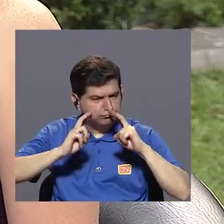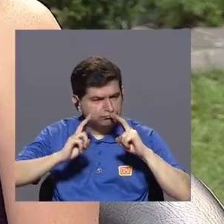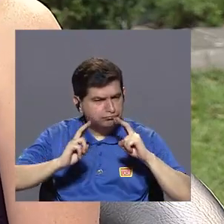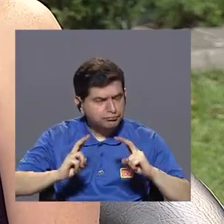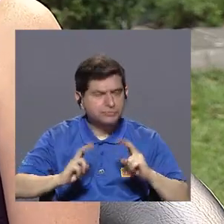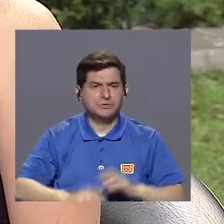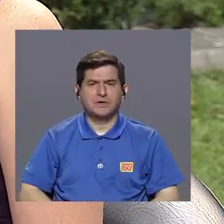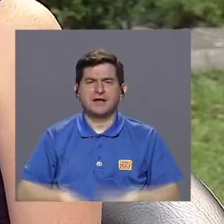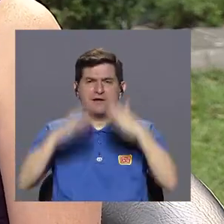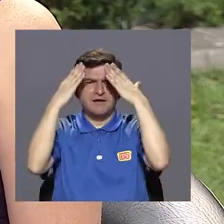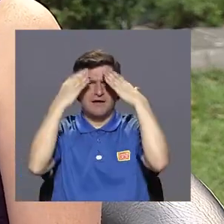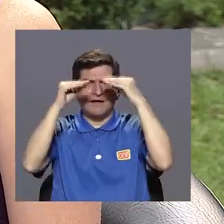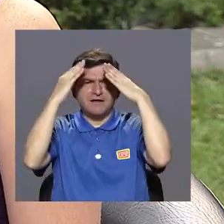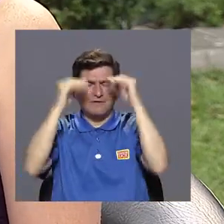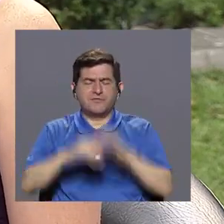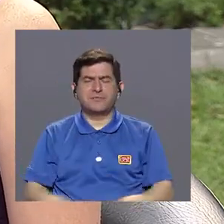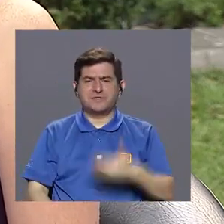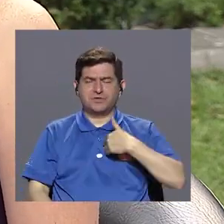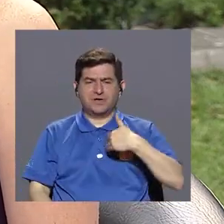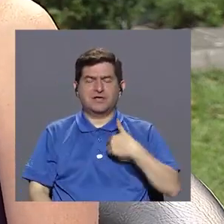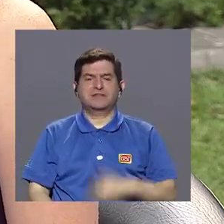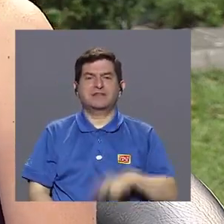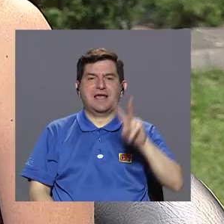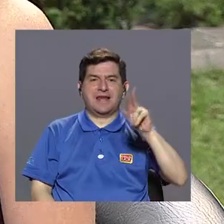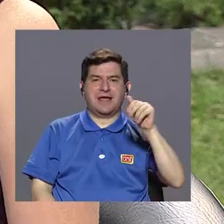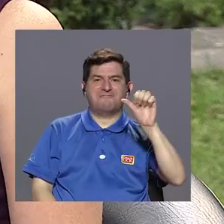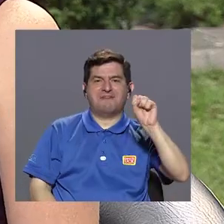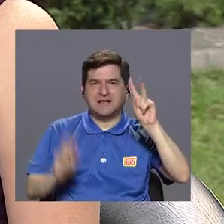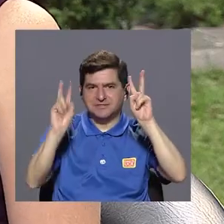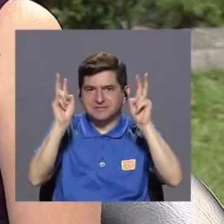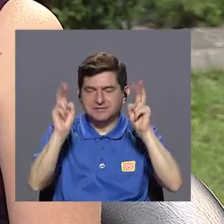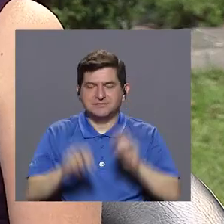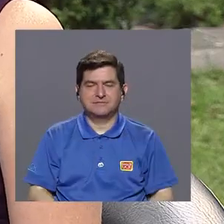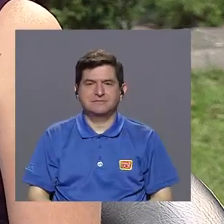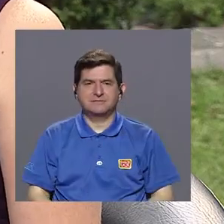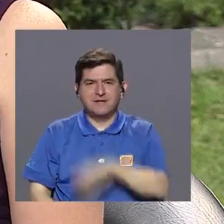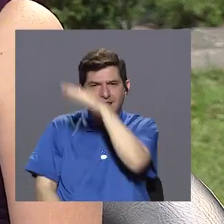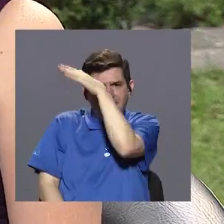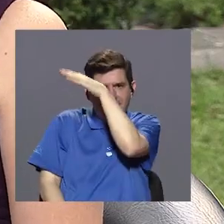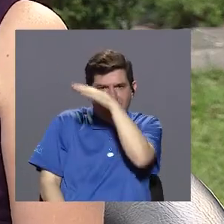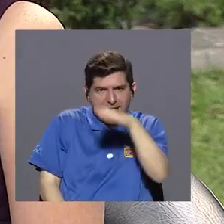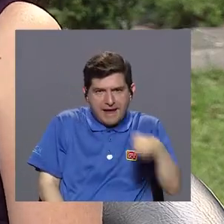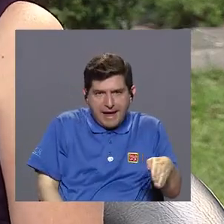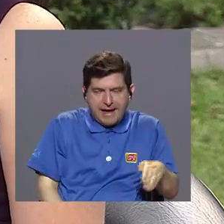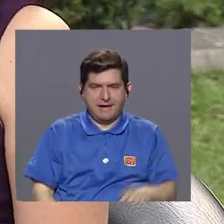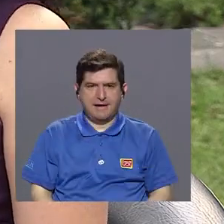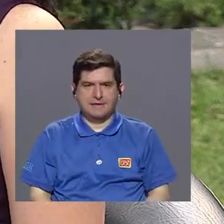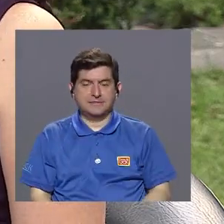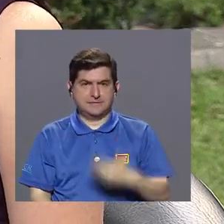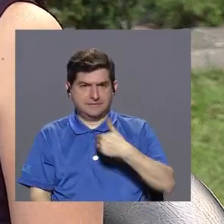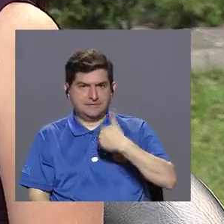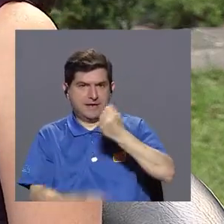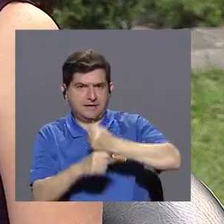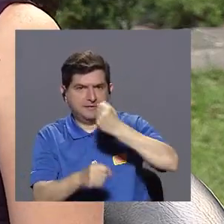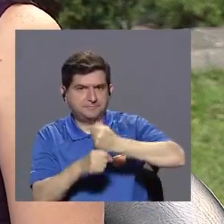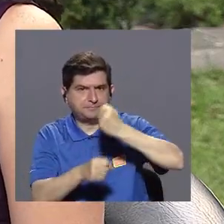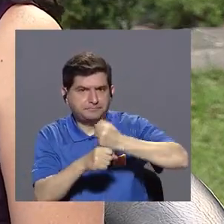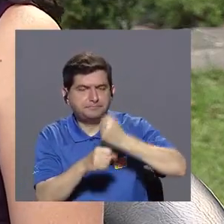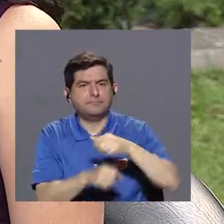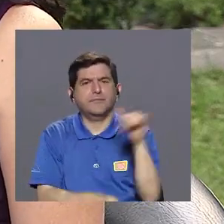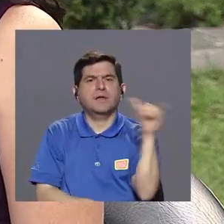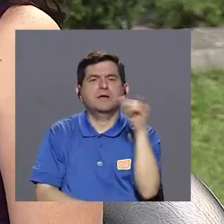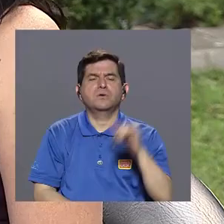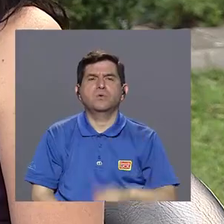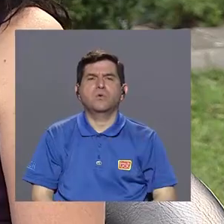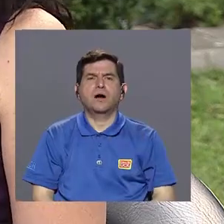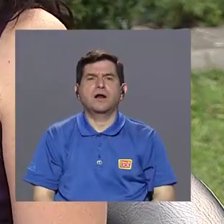poquito de la información de la BAS también, y dentro de los ejes en los que tienen de trabajo, ¿verdad?